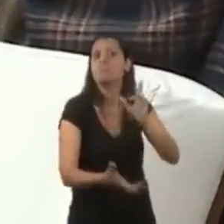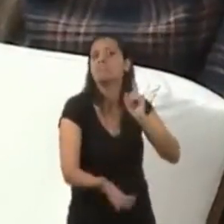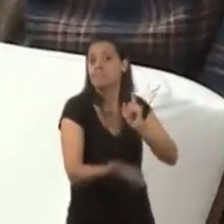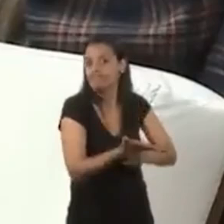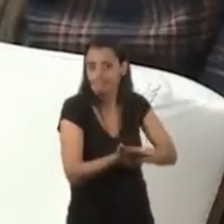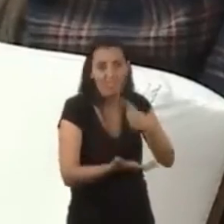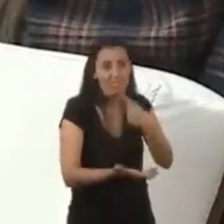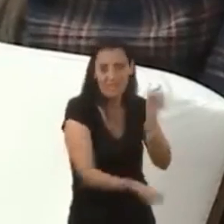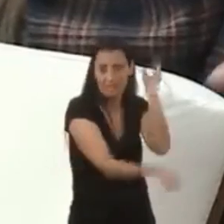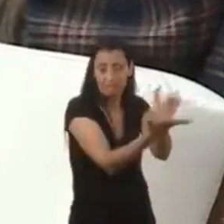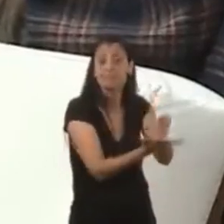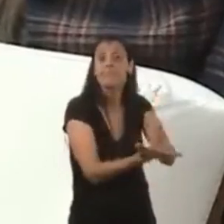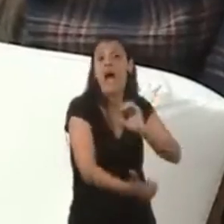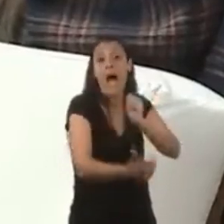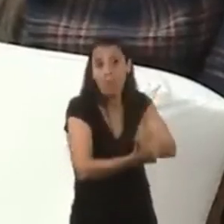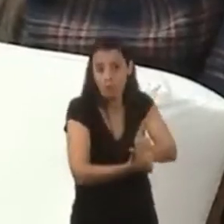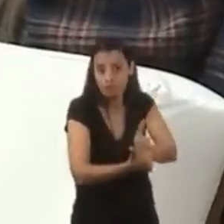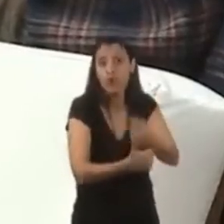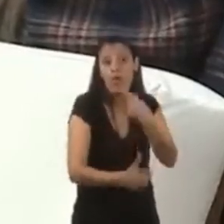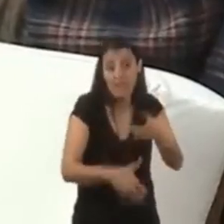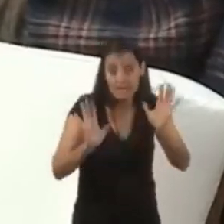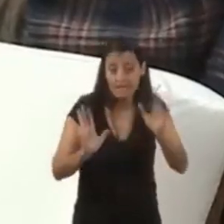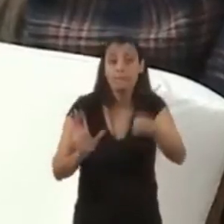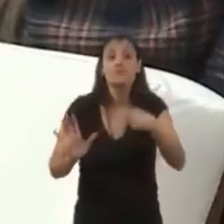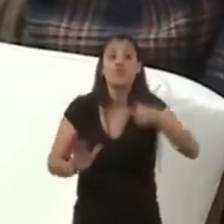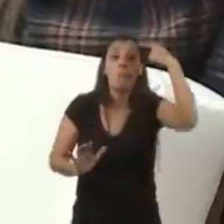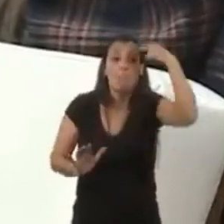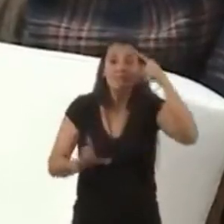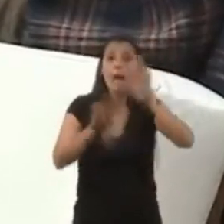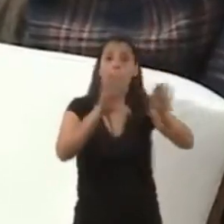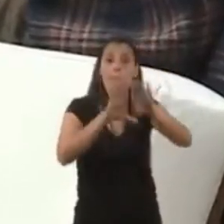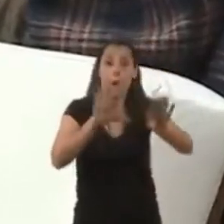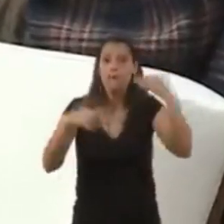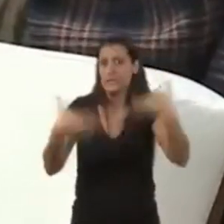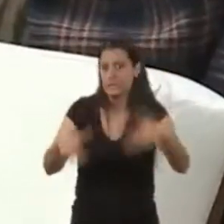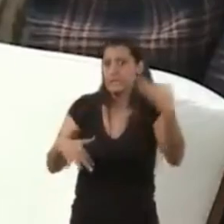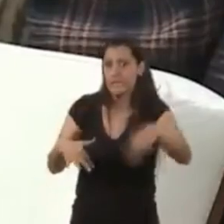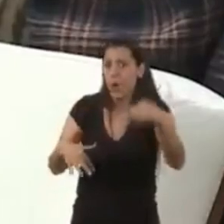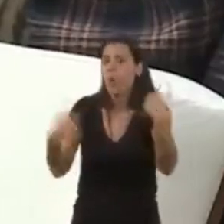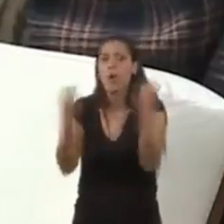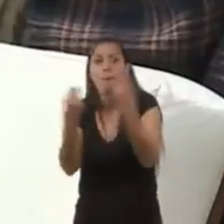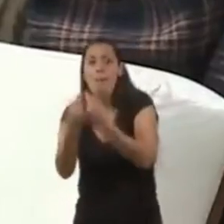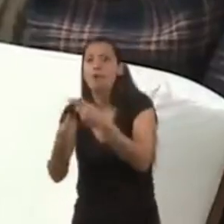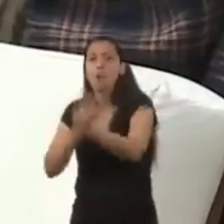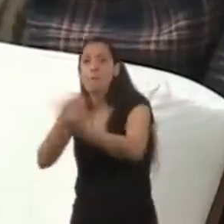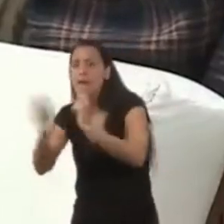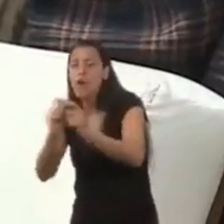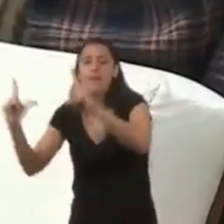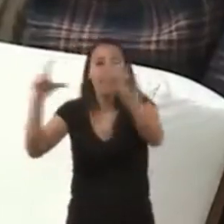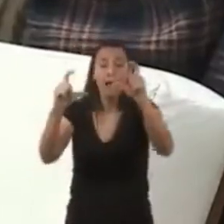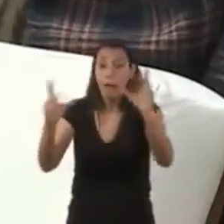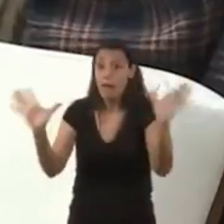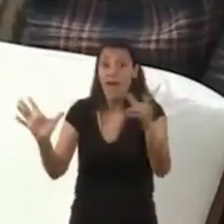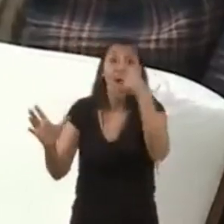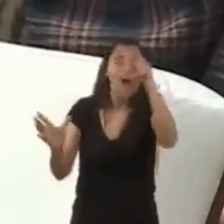esperaba encontrarme ahí Muchos medios de comunicación en la puerta simplemente para preguntarle por por su opinión no encontré a ninguno me gustaría